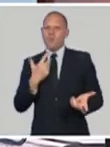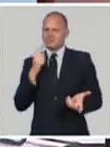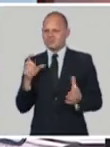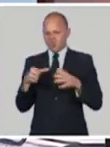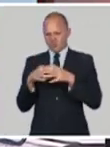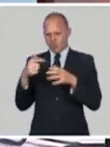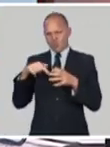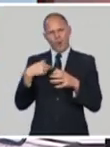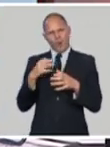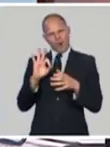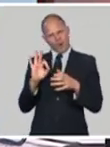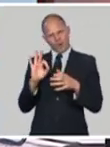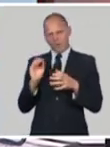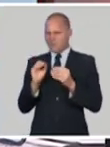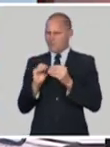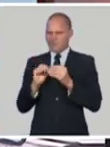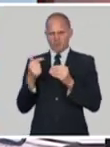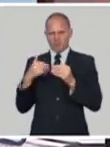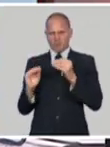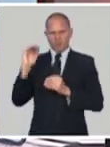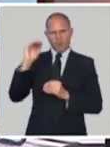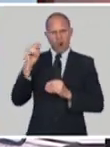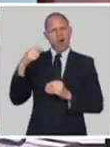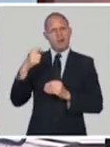grupo a escala superior.